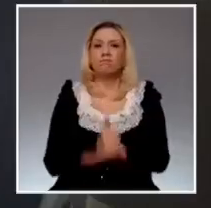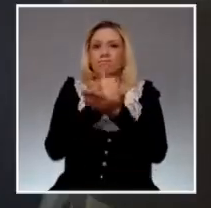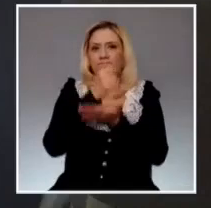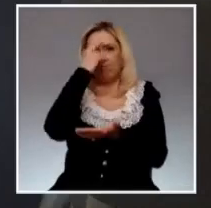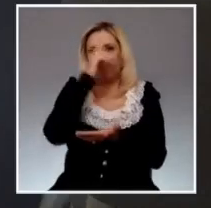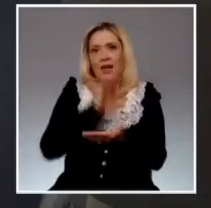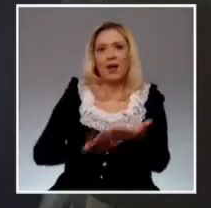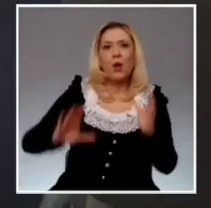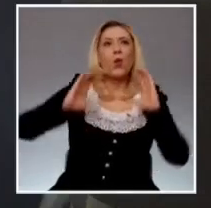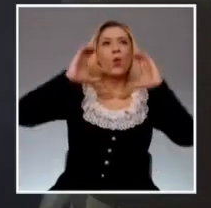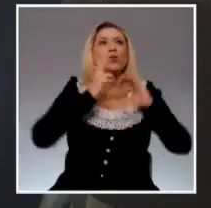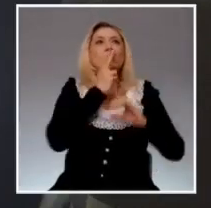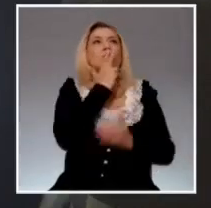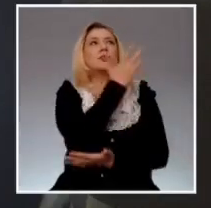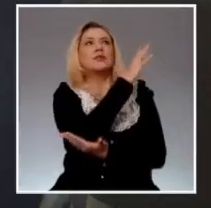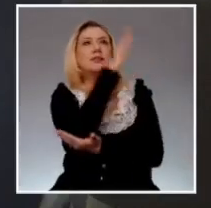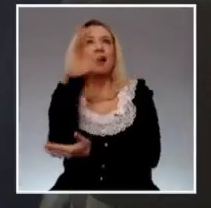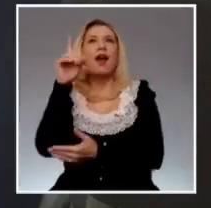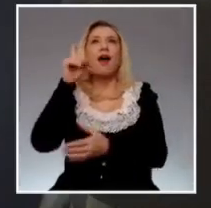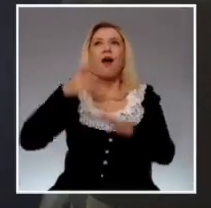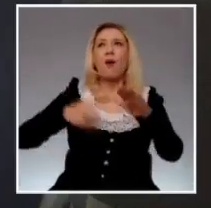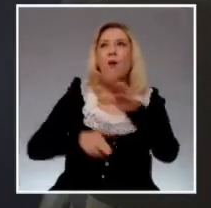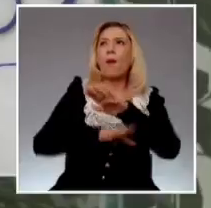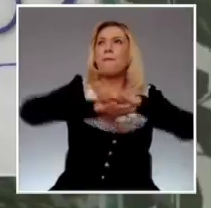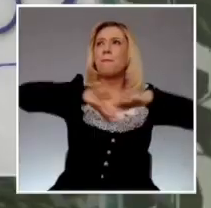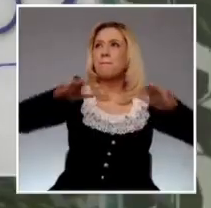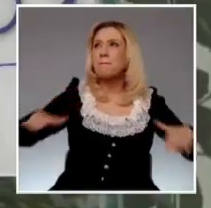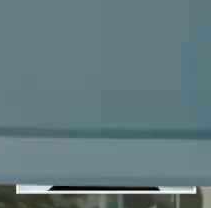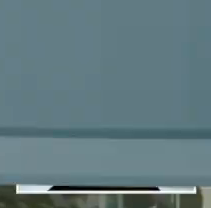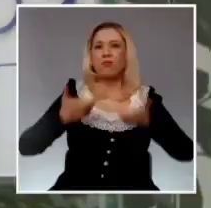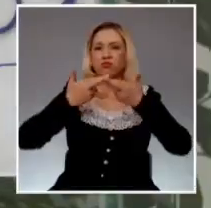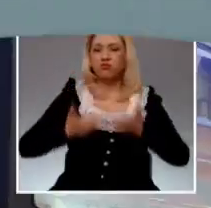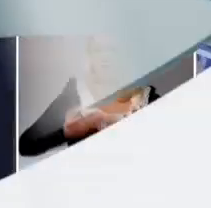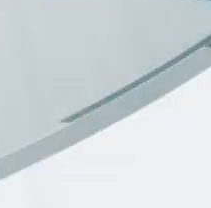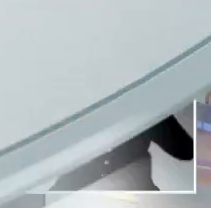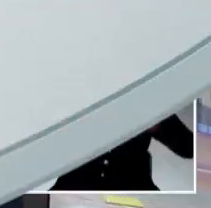al ahorro de energía y al uso eficiente del agua.